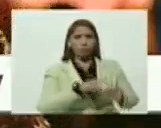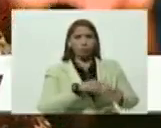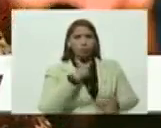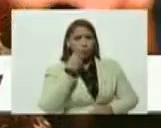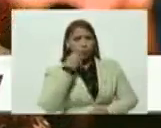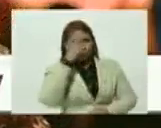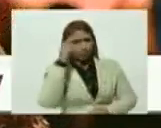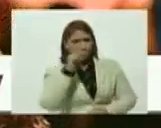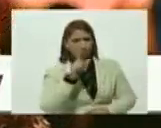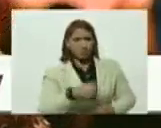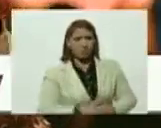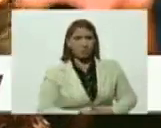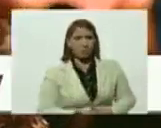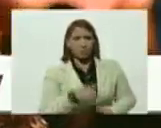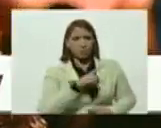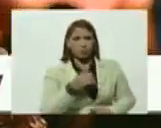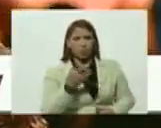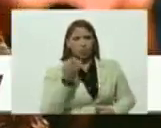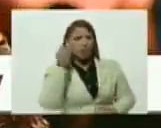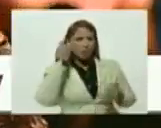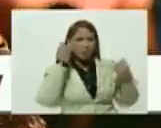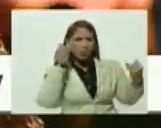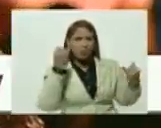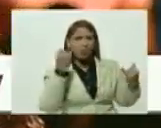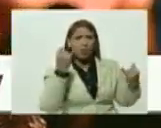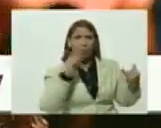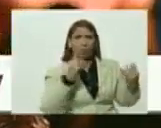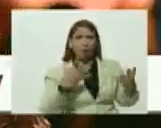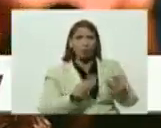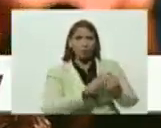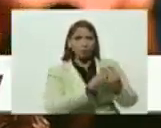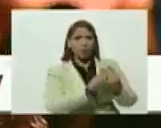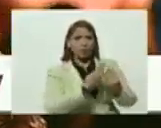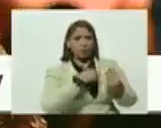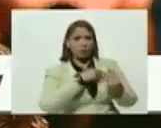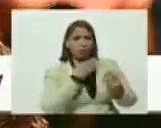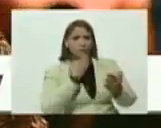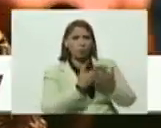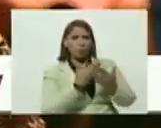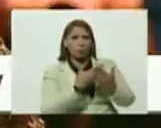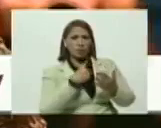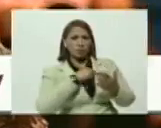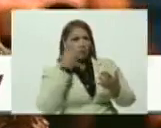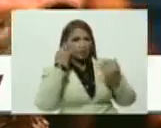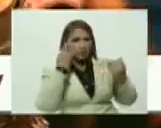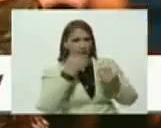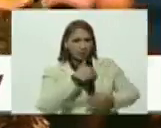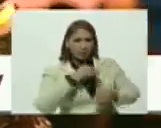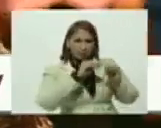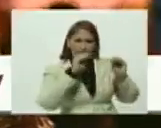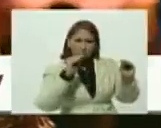no ideológicamente acompaña nuestras propuestas, nuestras ideas. Y quiero decirles a